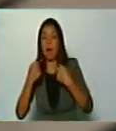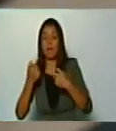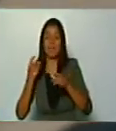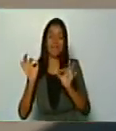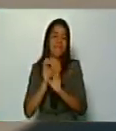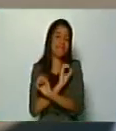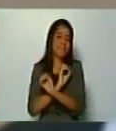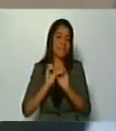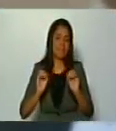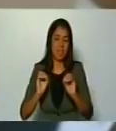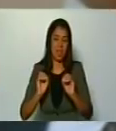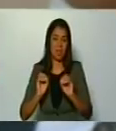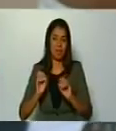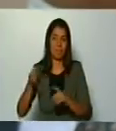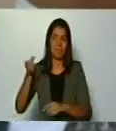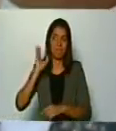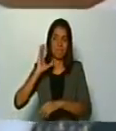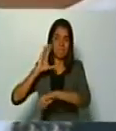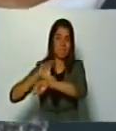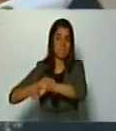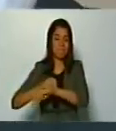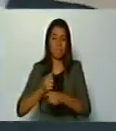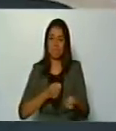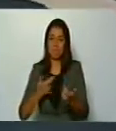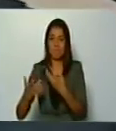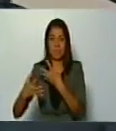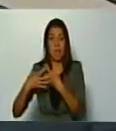legal, sino de carácter más bien criminal y terrorista.